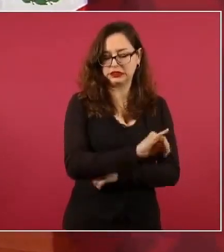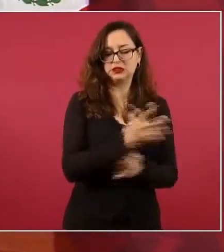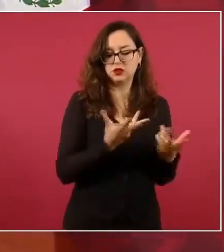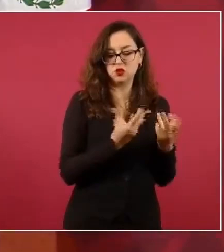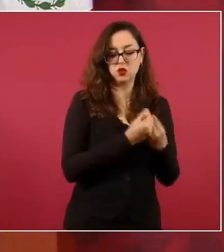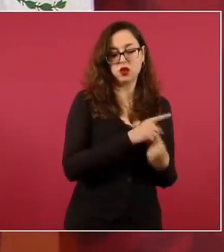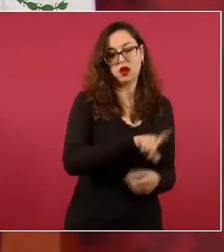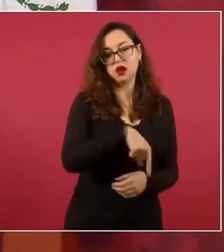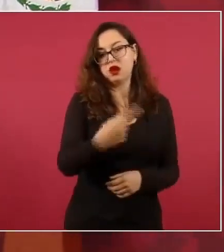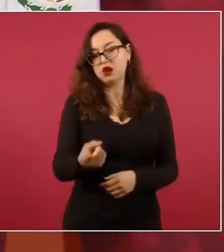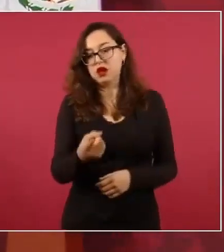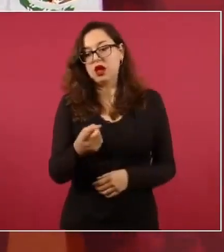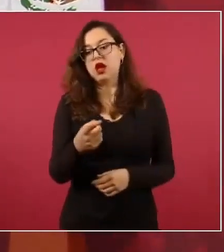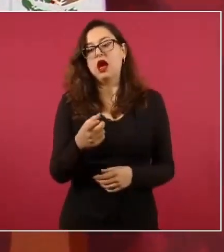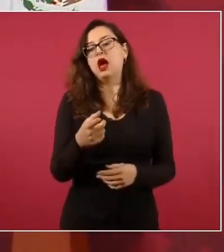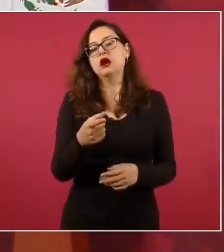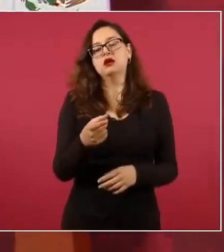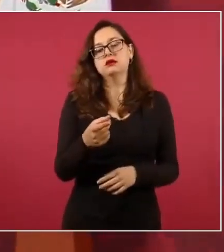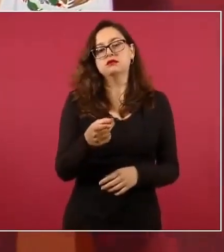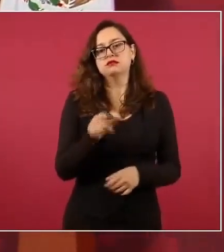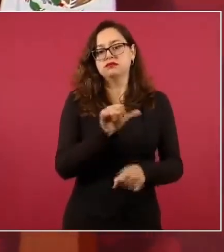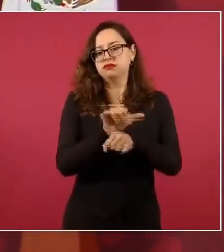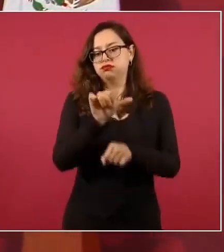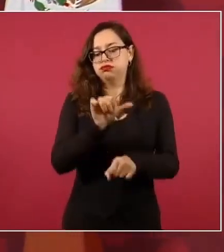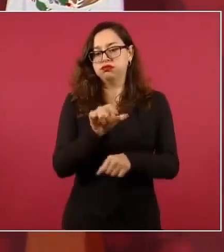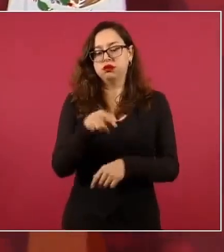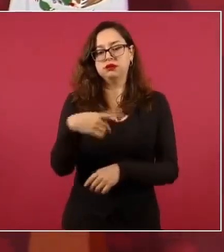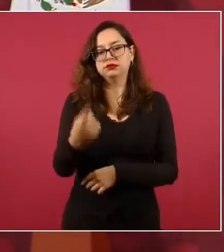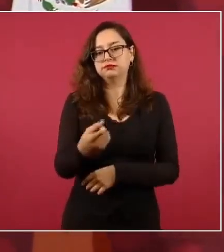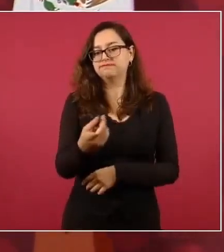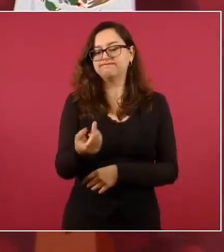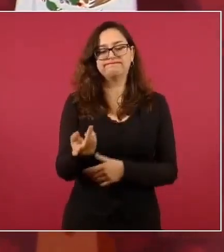Y el caso Lula tampoco es por lo de la Alianza del